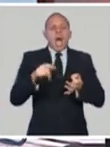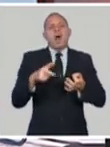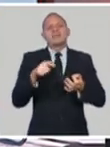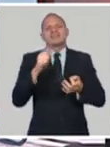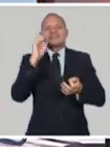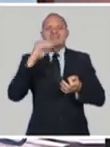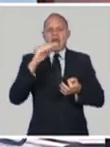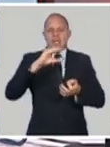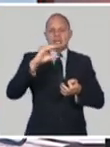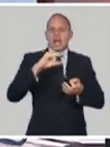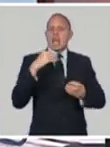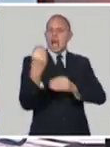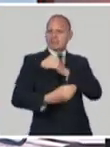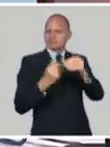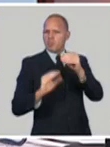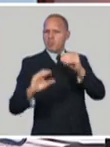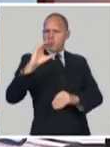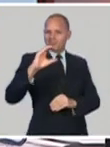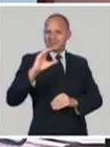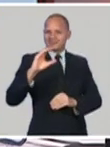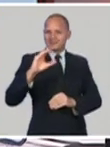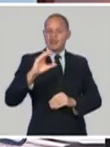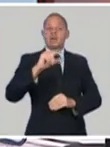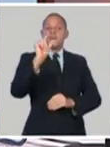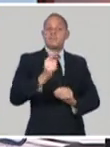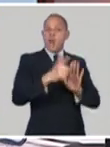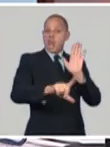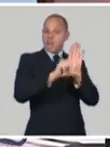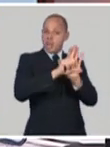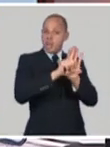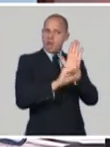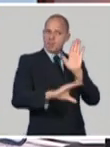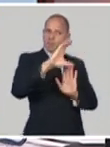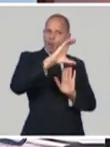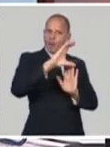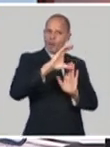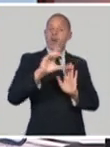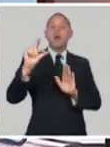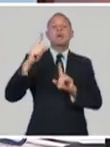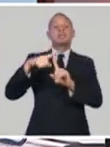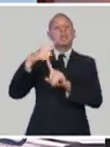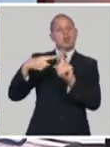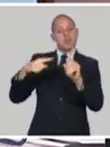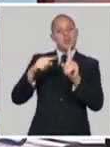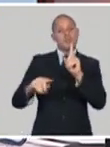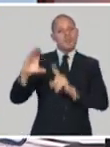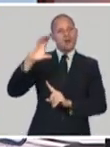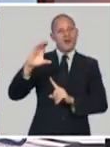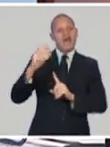se subieron los universitarios, se subieron los técnicos medios al grupo 11